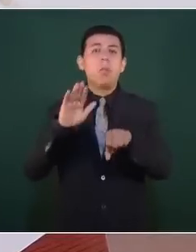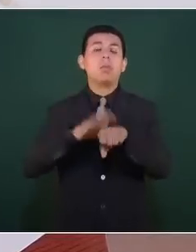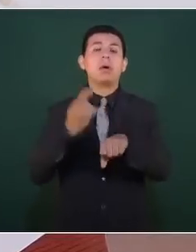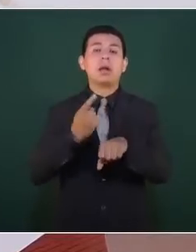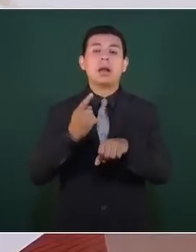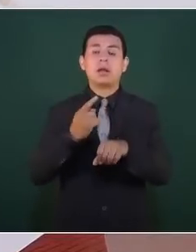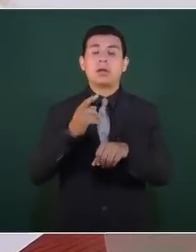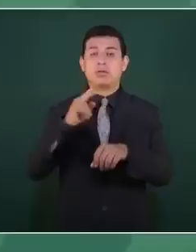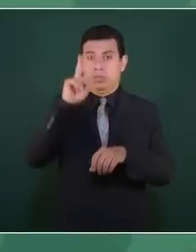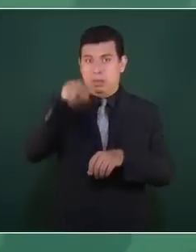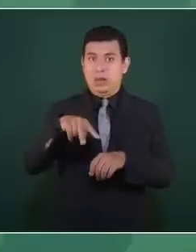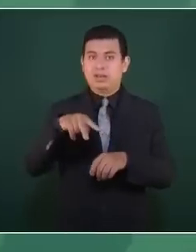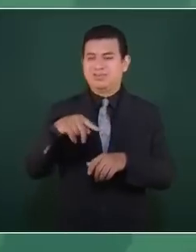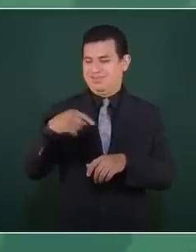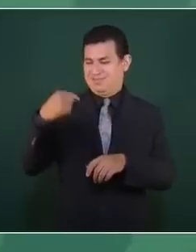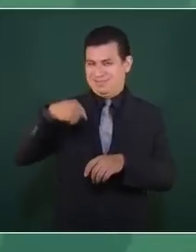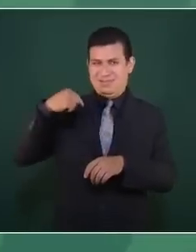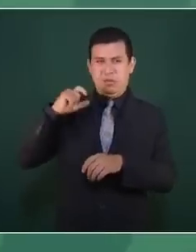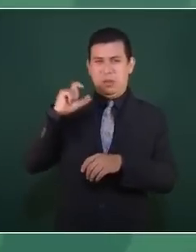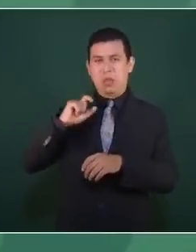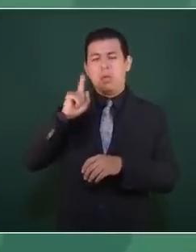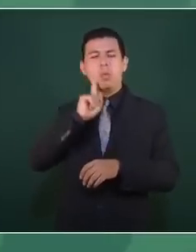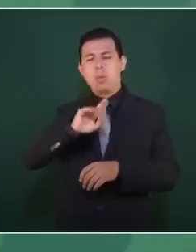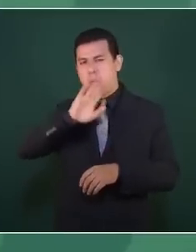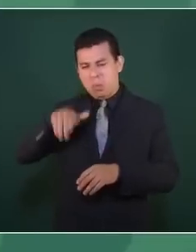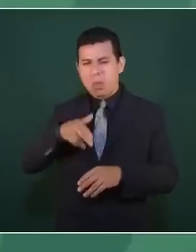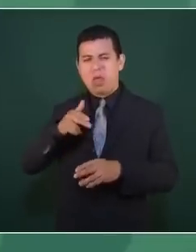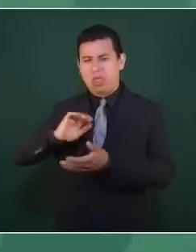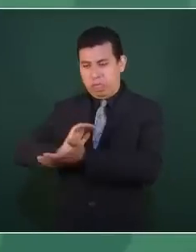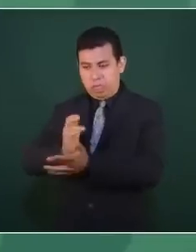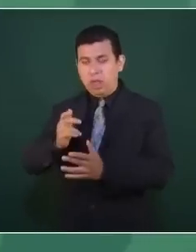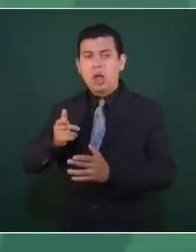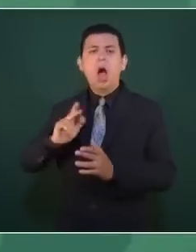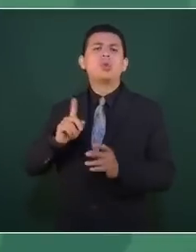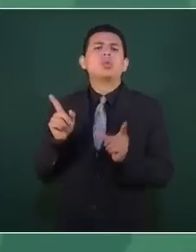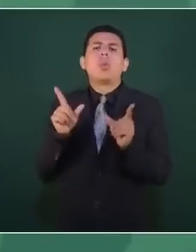consideraba como feminicidio lo que era feminicidio.